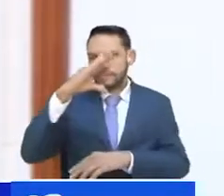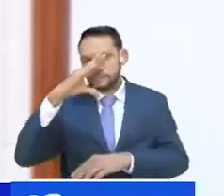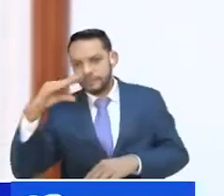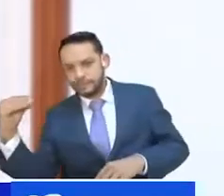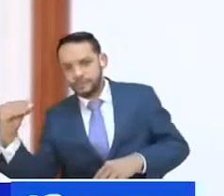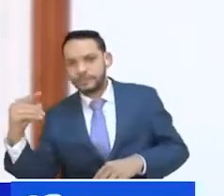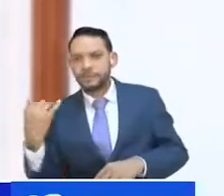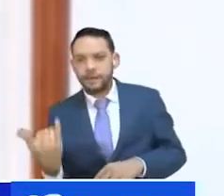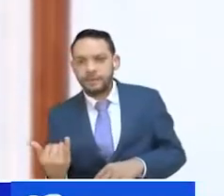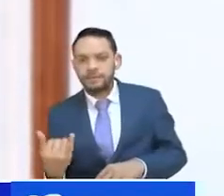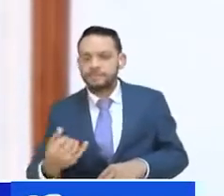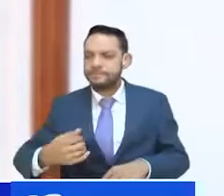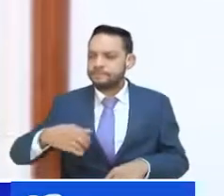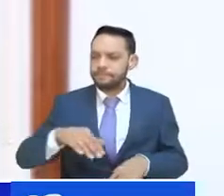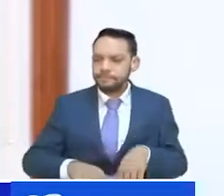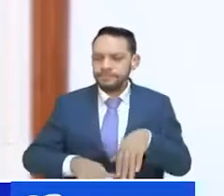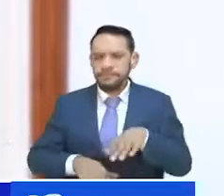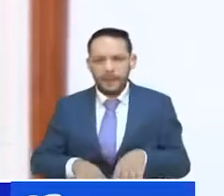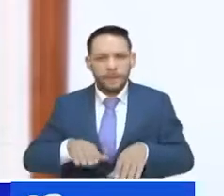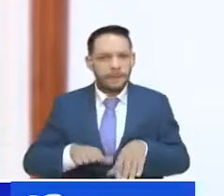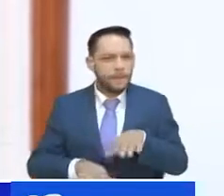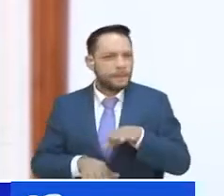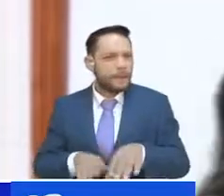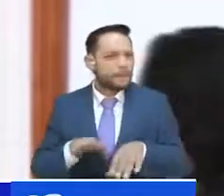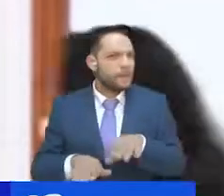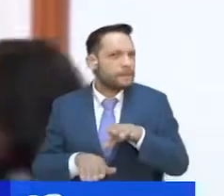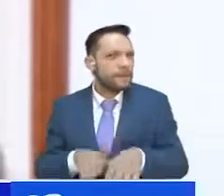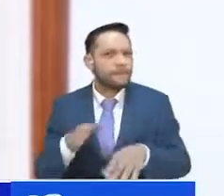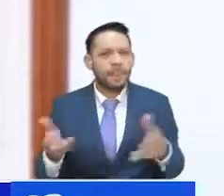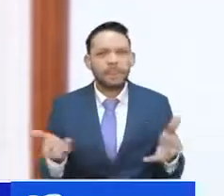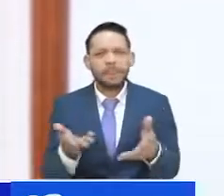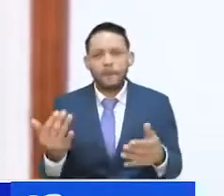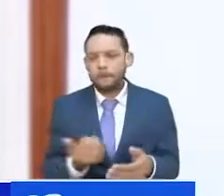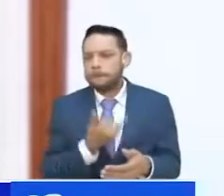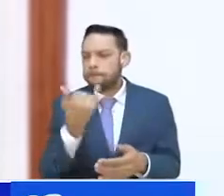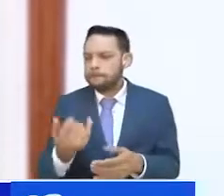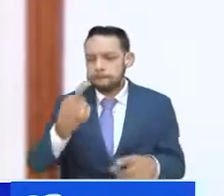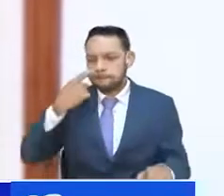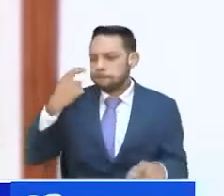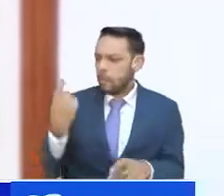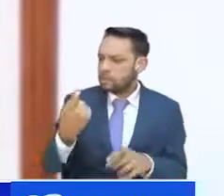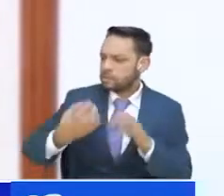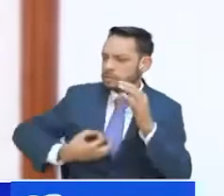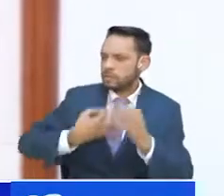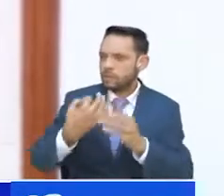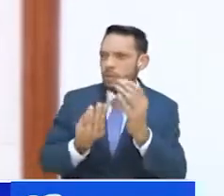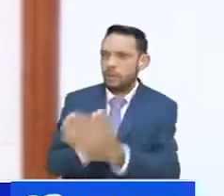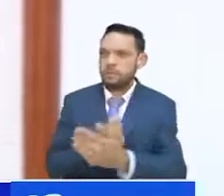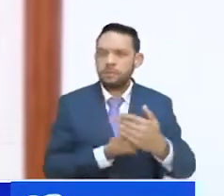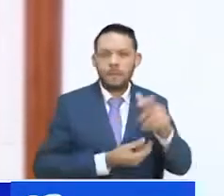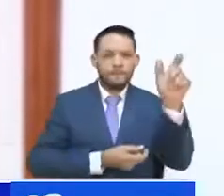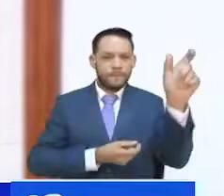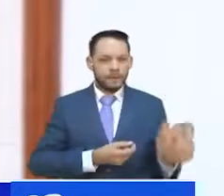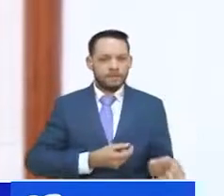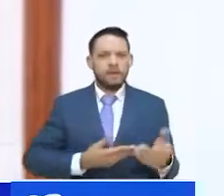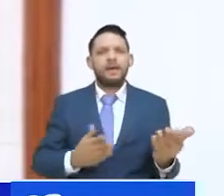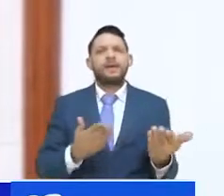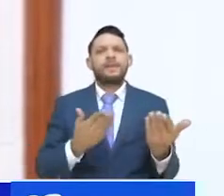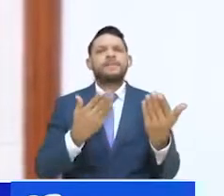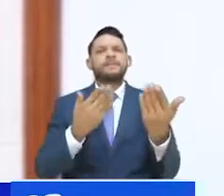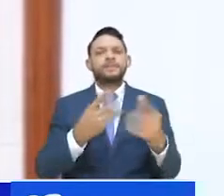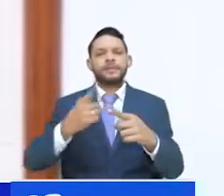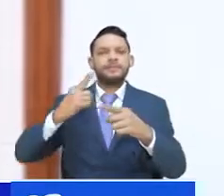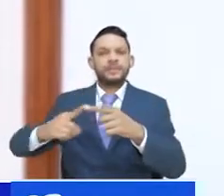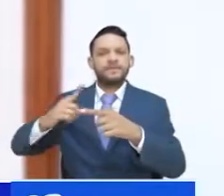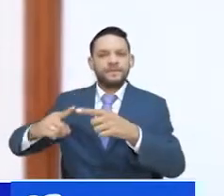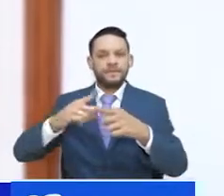en actividad de caminatas o de senderos o de turismo aventura, en búsqueda de preservar el bien de las personas. Hay